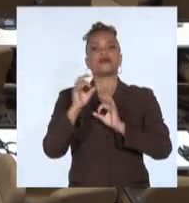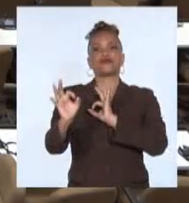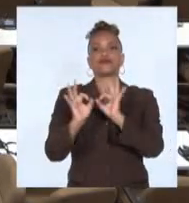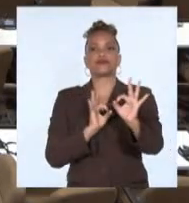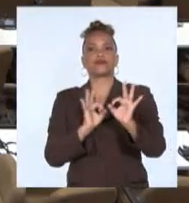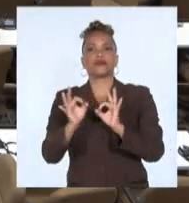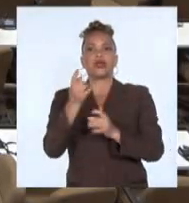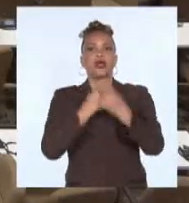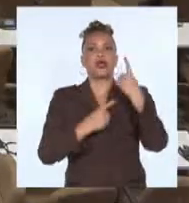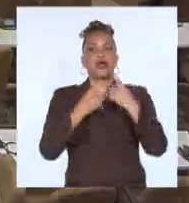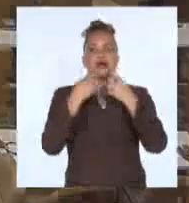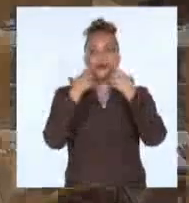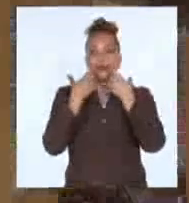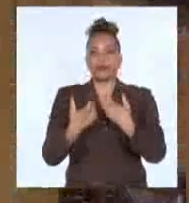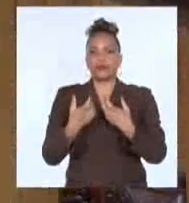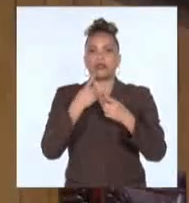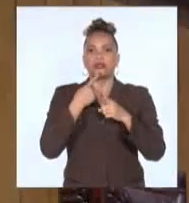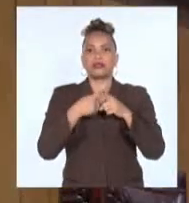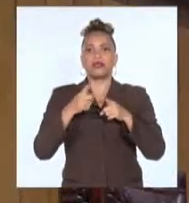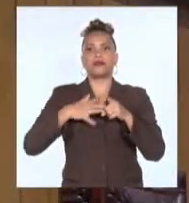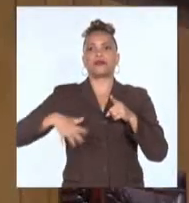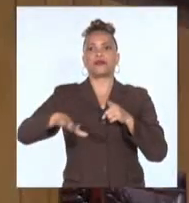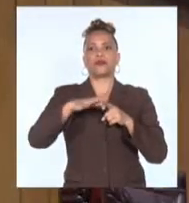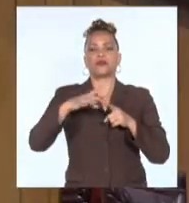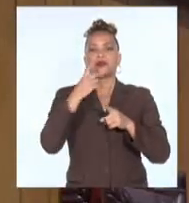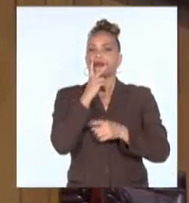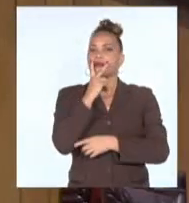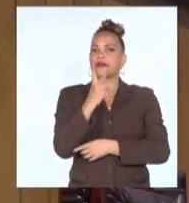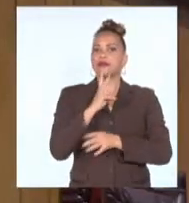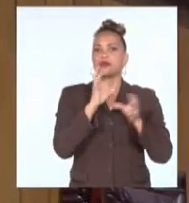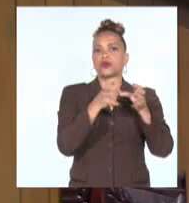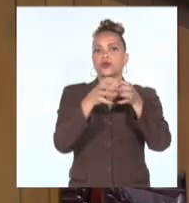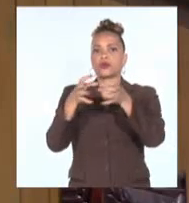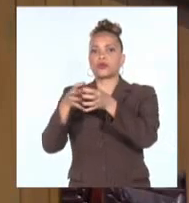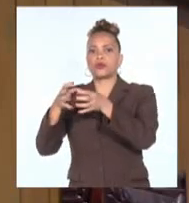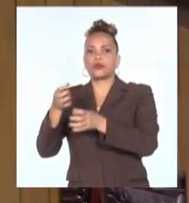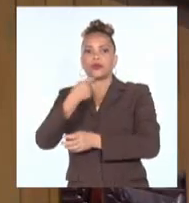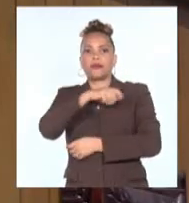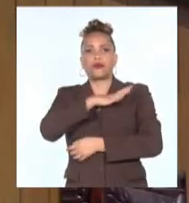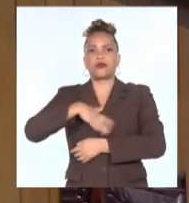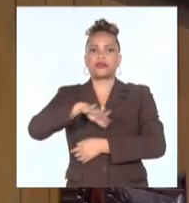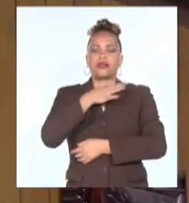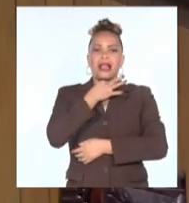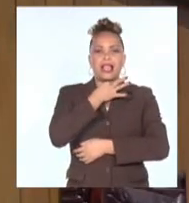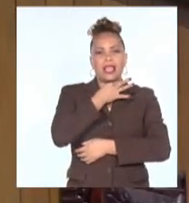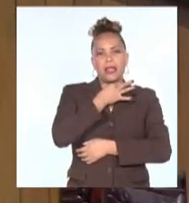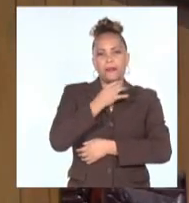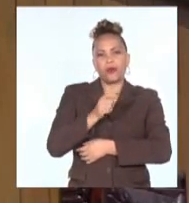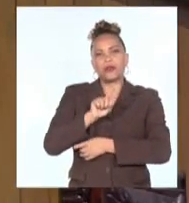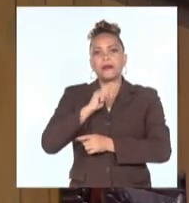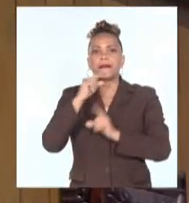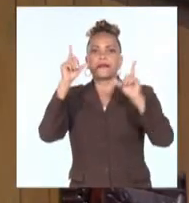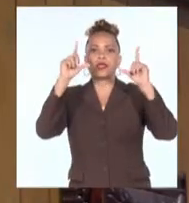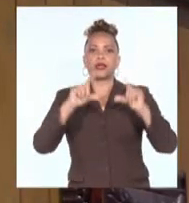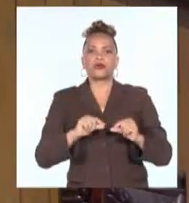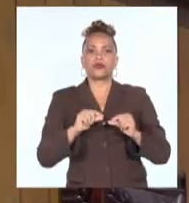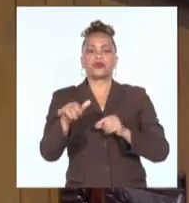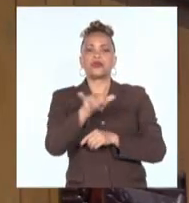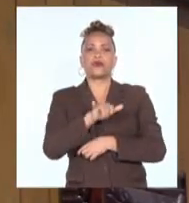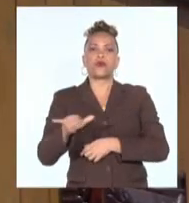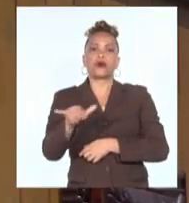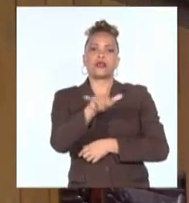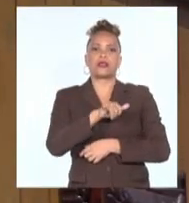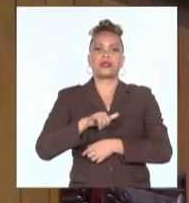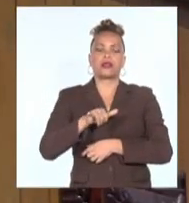un instrumento de política pública para atender a los grupos de población más vulnerables y reducir las desigualdades al